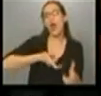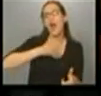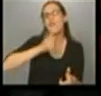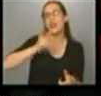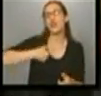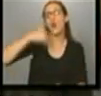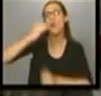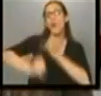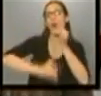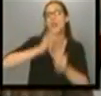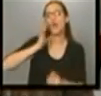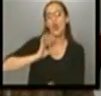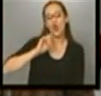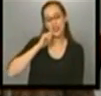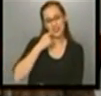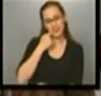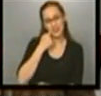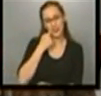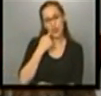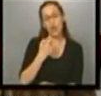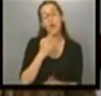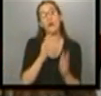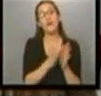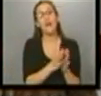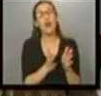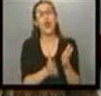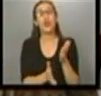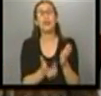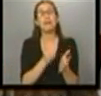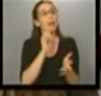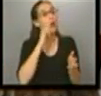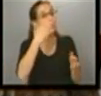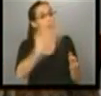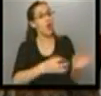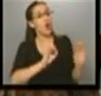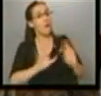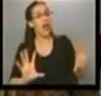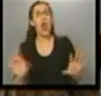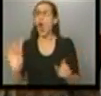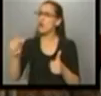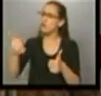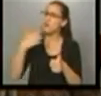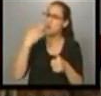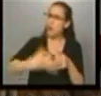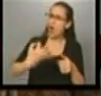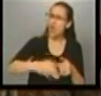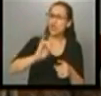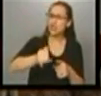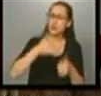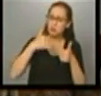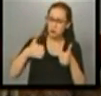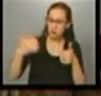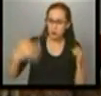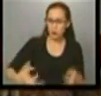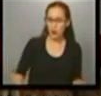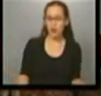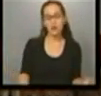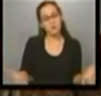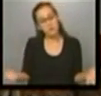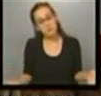algo. Le dije, haceme titulares. ¿Es bueno o malo? No, es bueno, buenísimo. Y